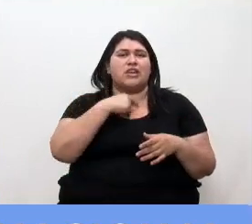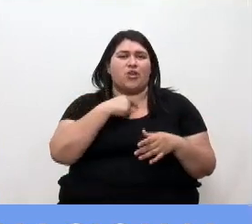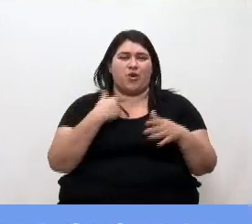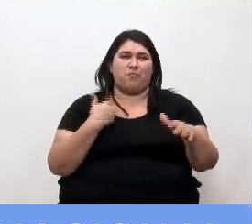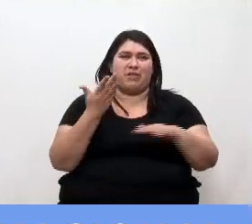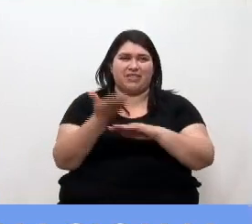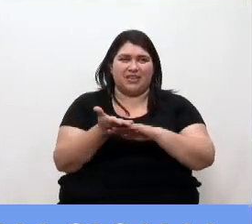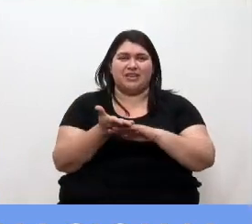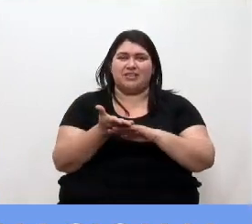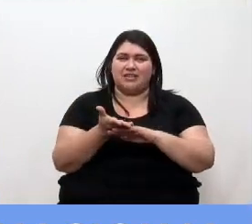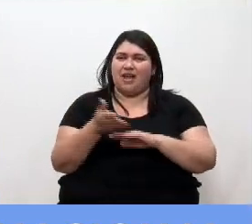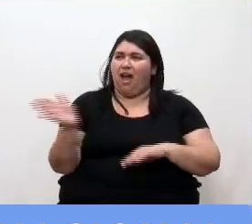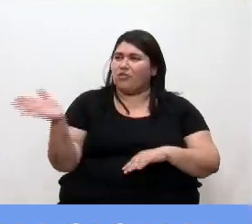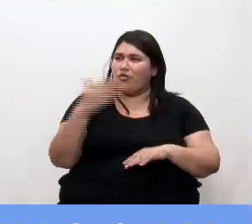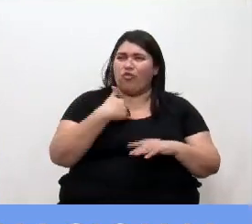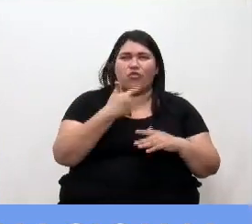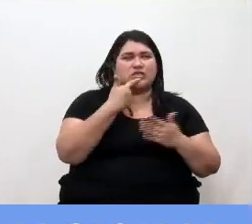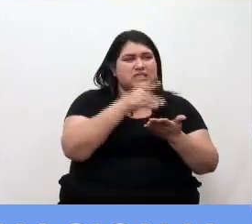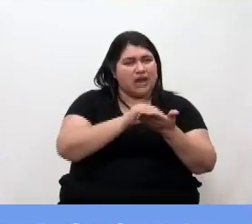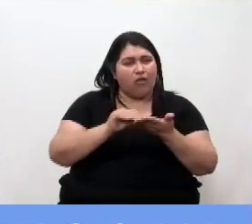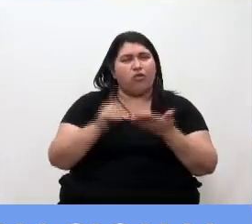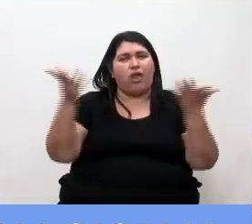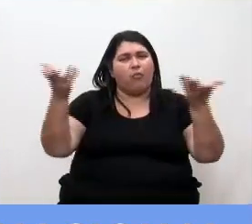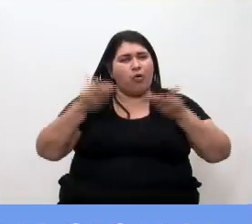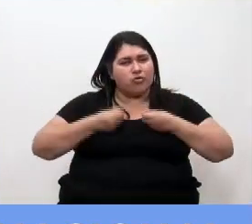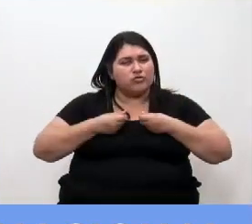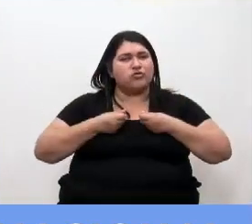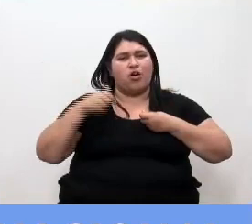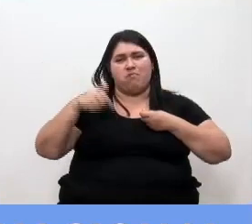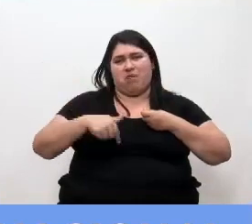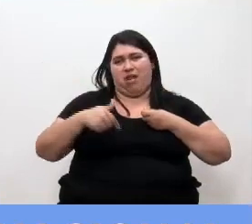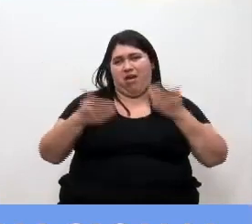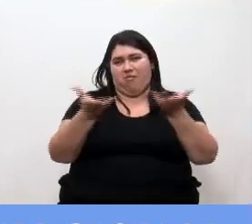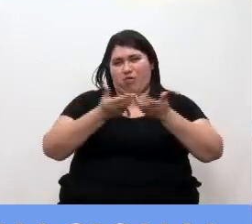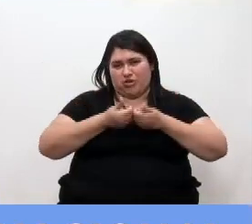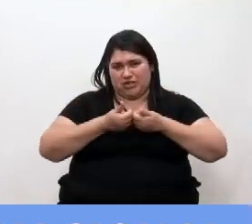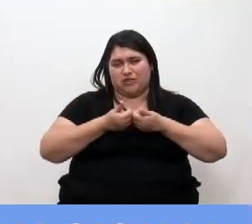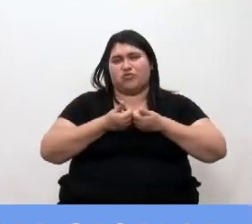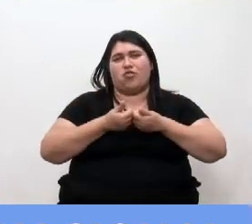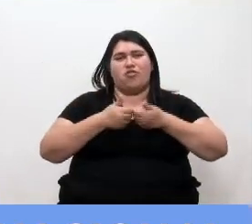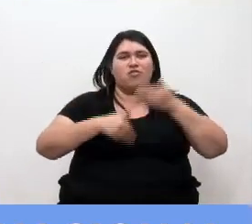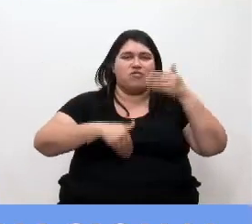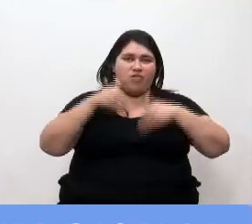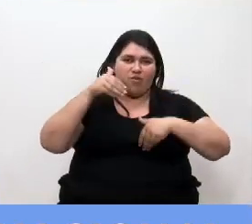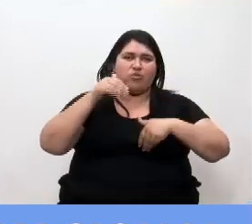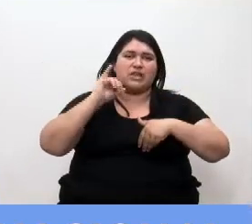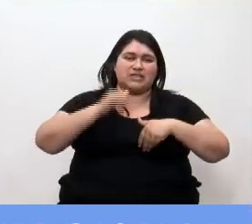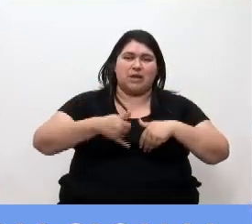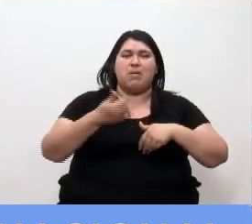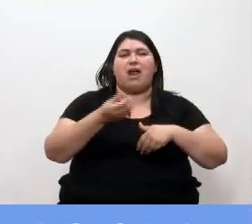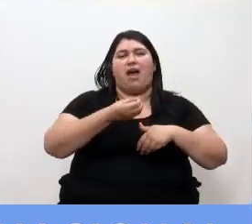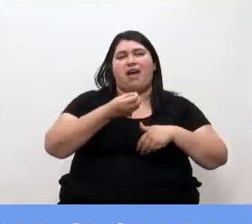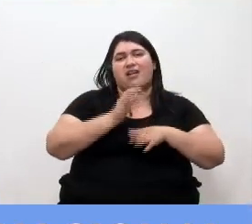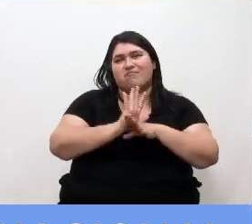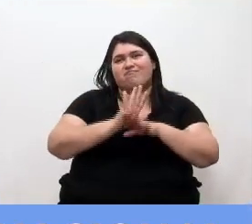los pares senadores que no que me acompañen en este proyecto a los efectos de poder declarar a